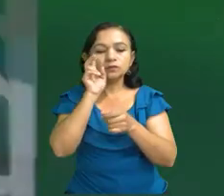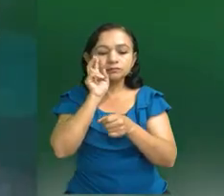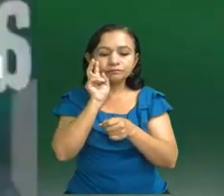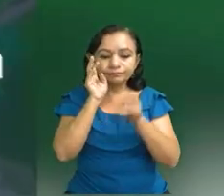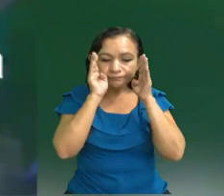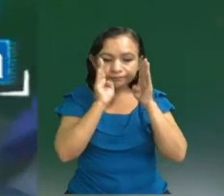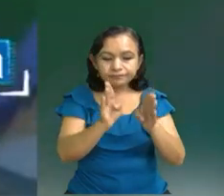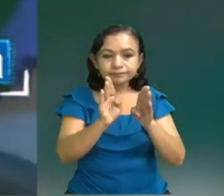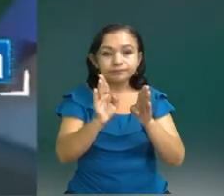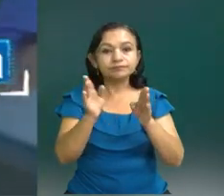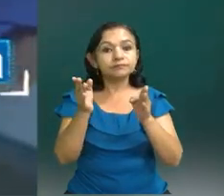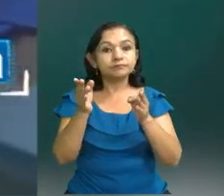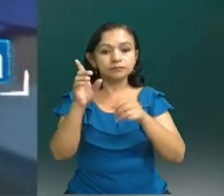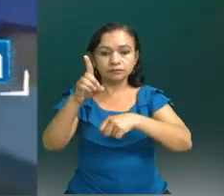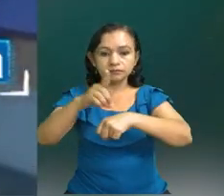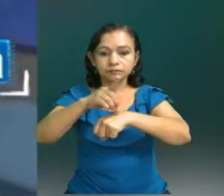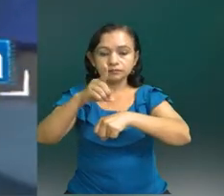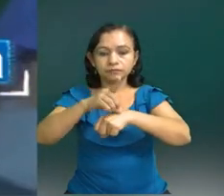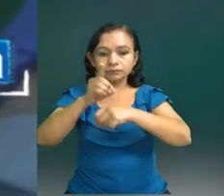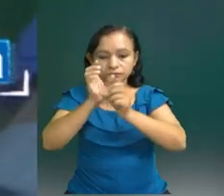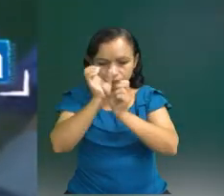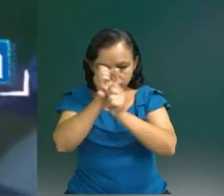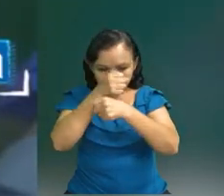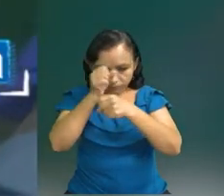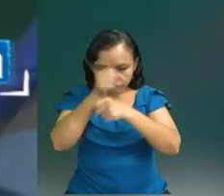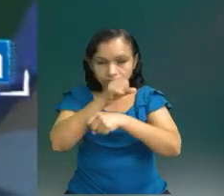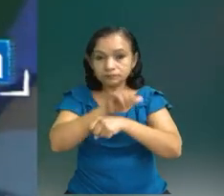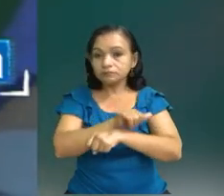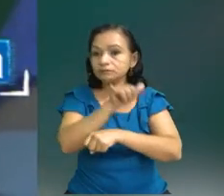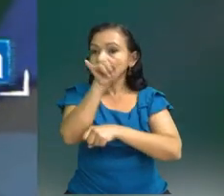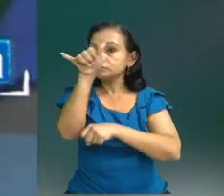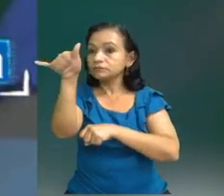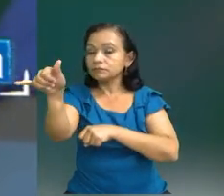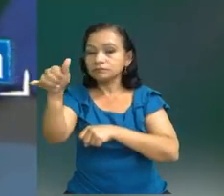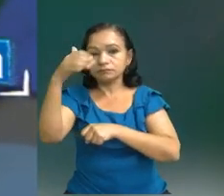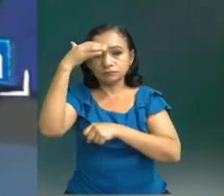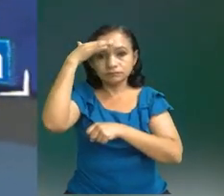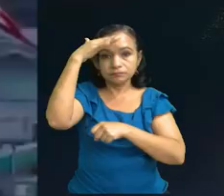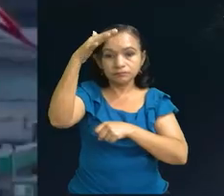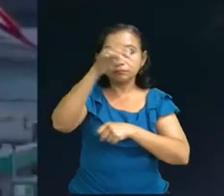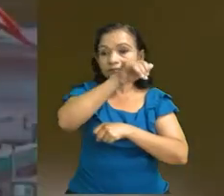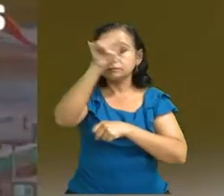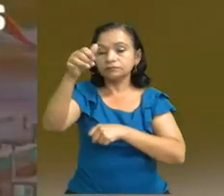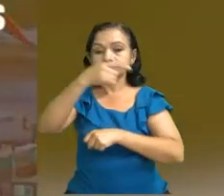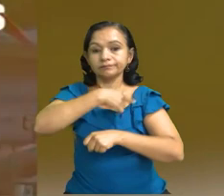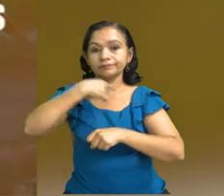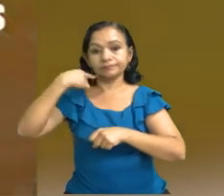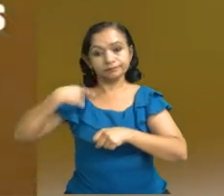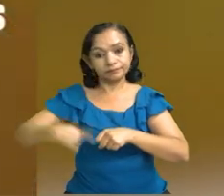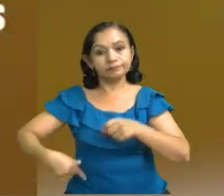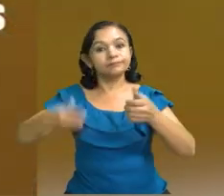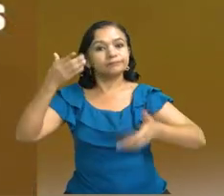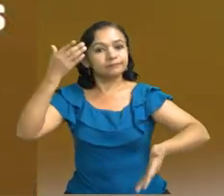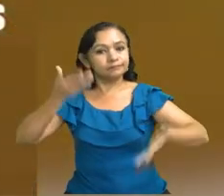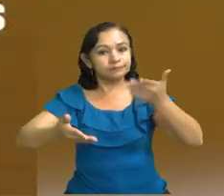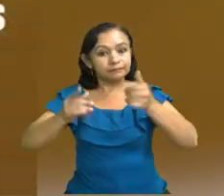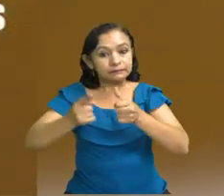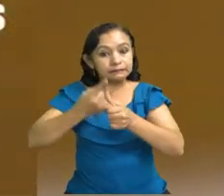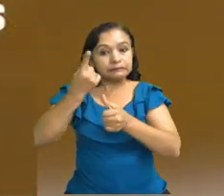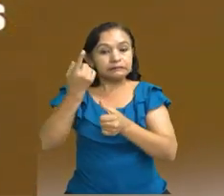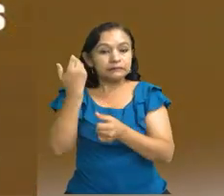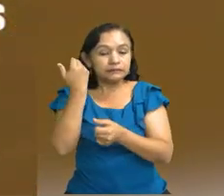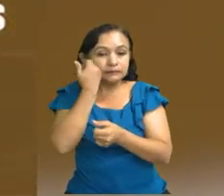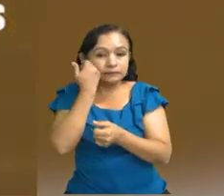observación. Se trata de un doctor en biología molecular que viajó de México hacia China. Podría ser el primer caso